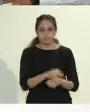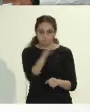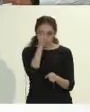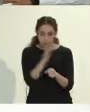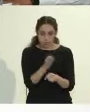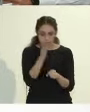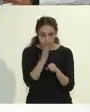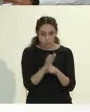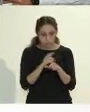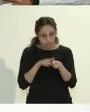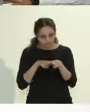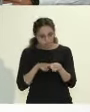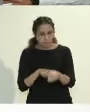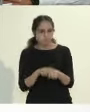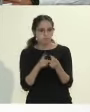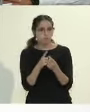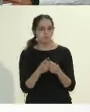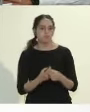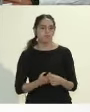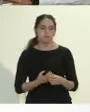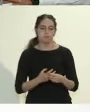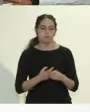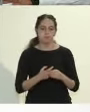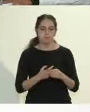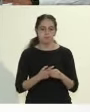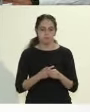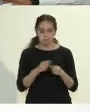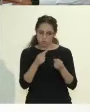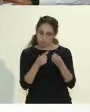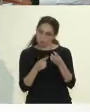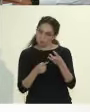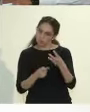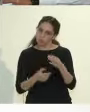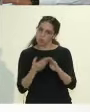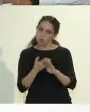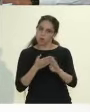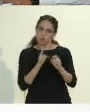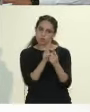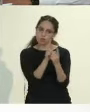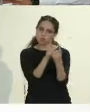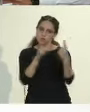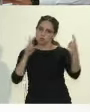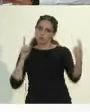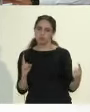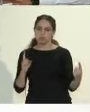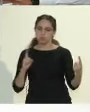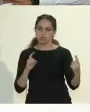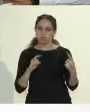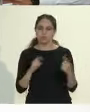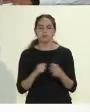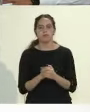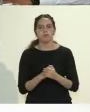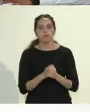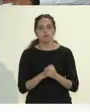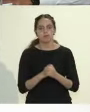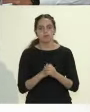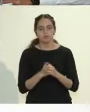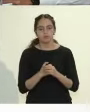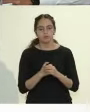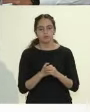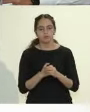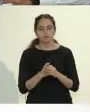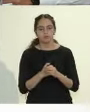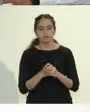seguir manteniendo las medidas de prevención y de distanciamiento social si lo hacemos